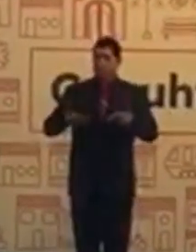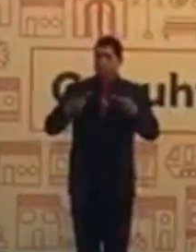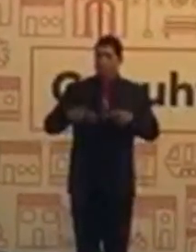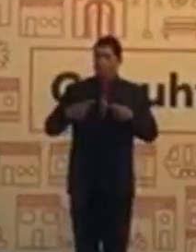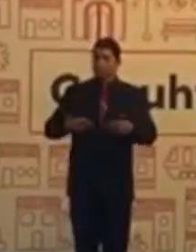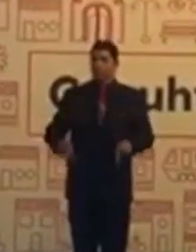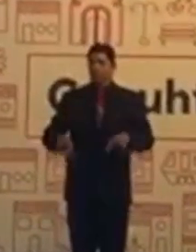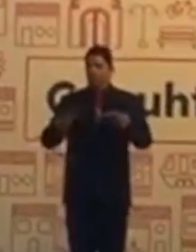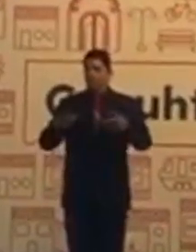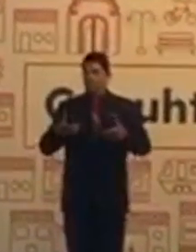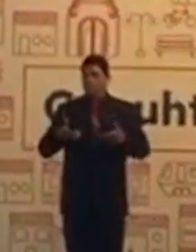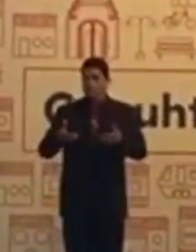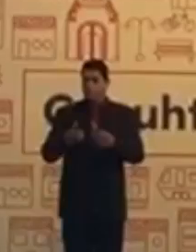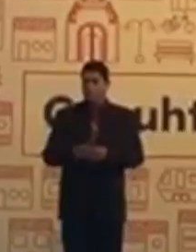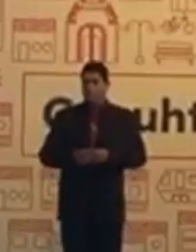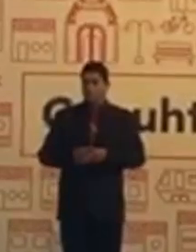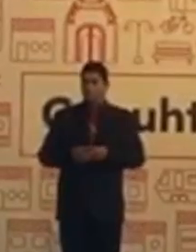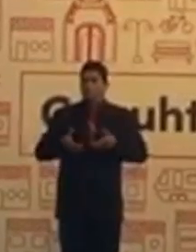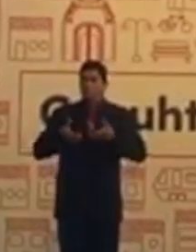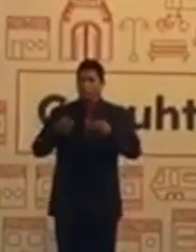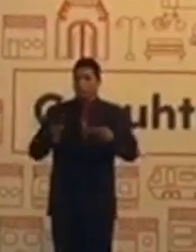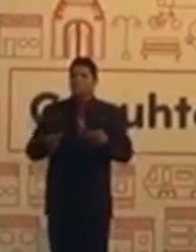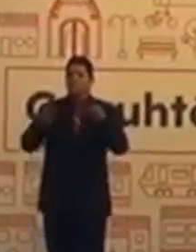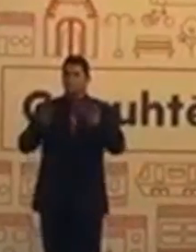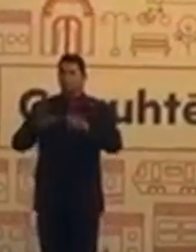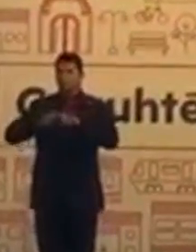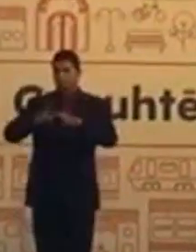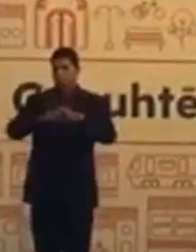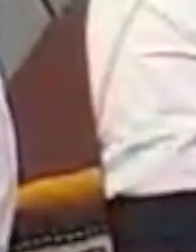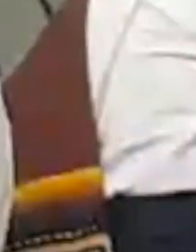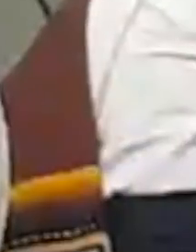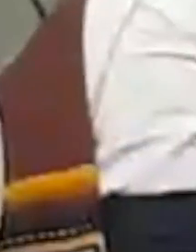gobierno que inicia hoy será su aliado, no tengan duda.